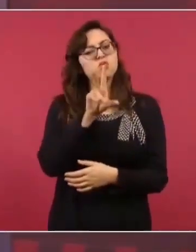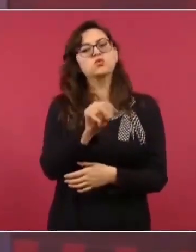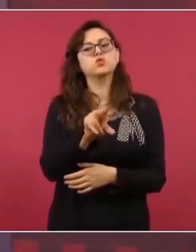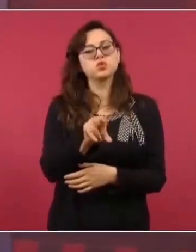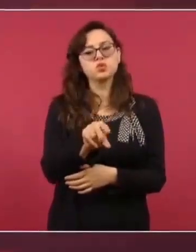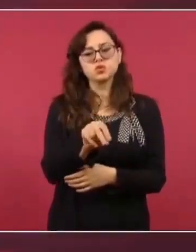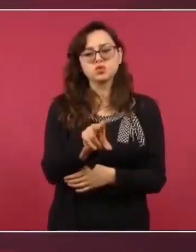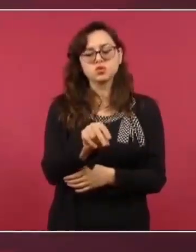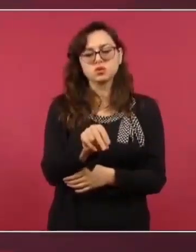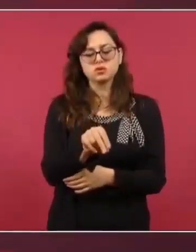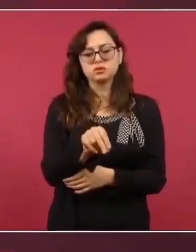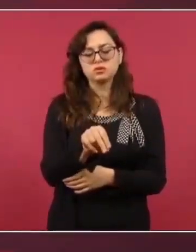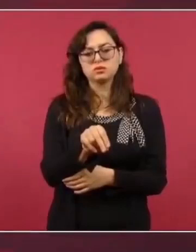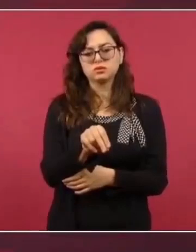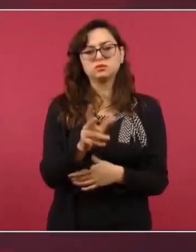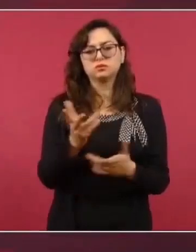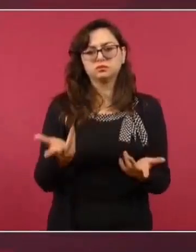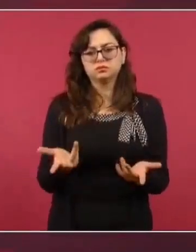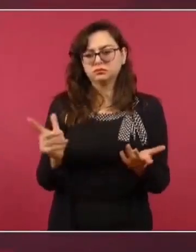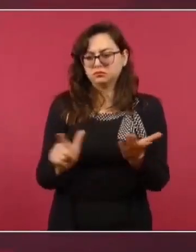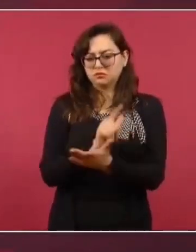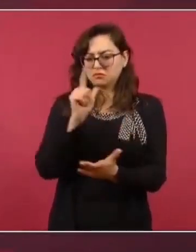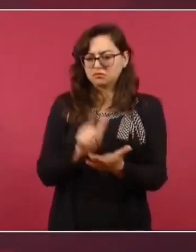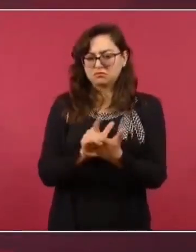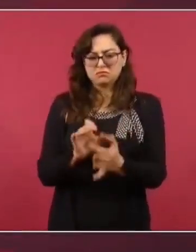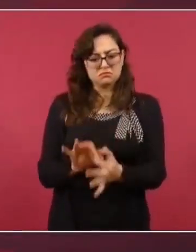prevalecer siempre, que no existía.